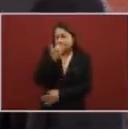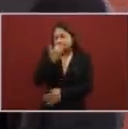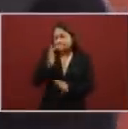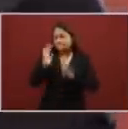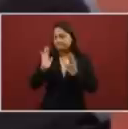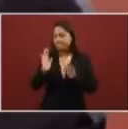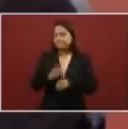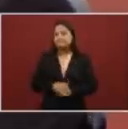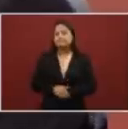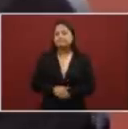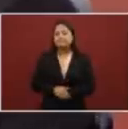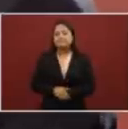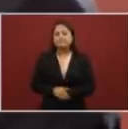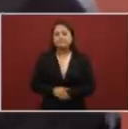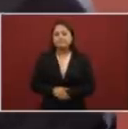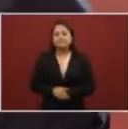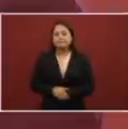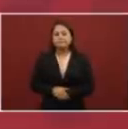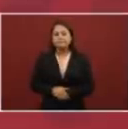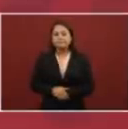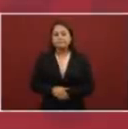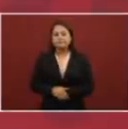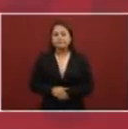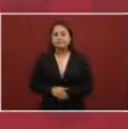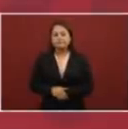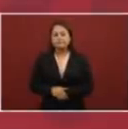caso de